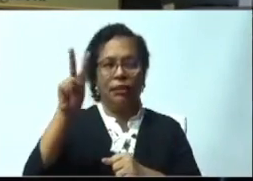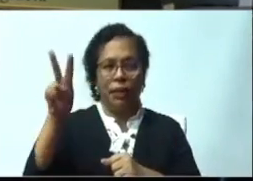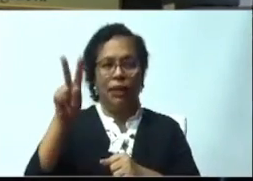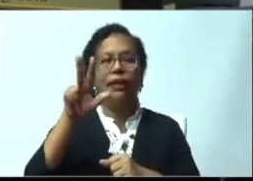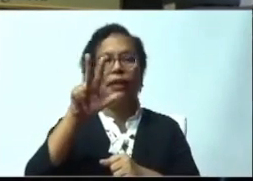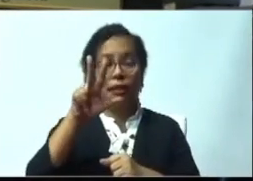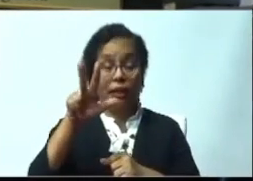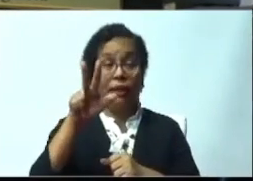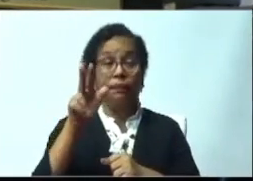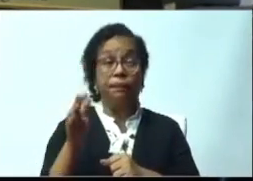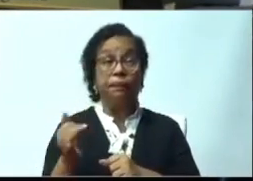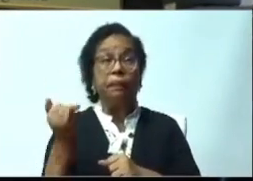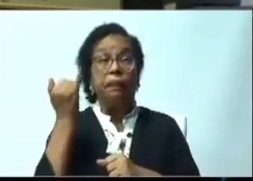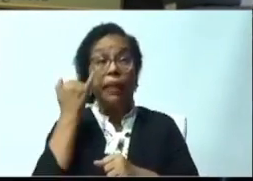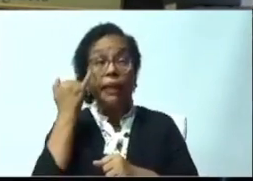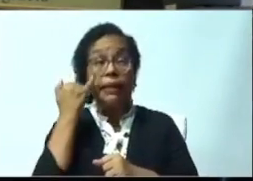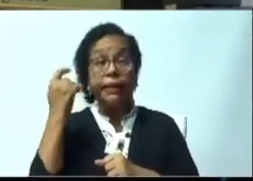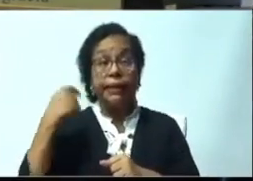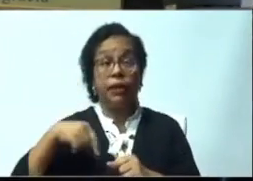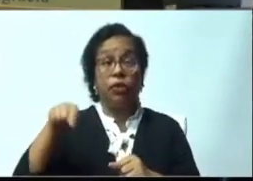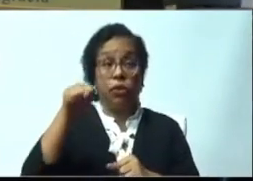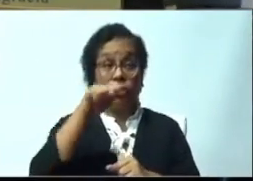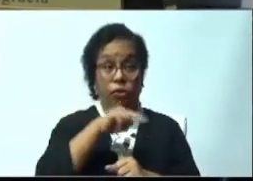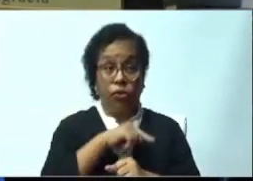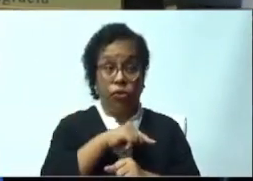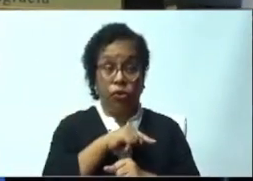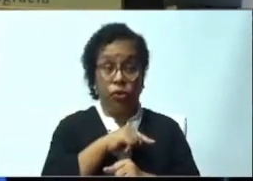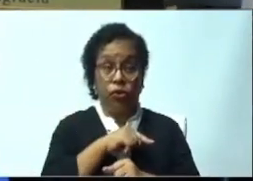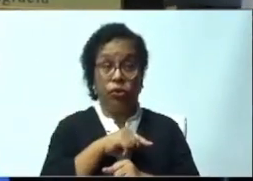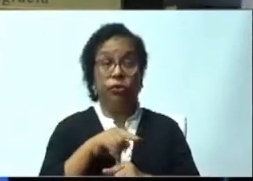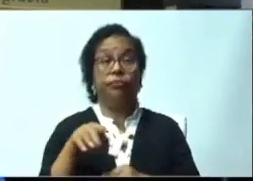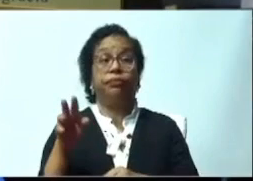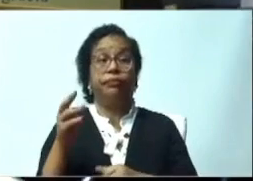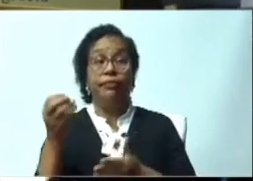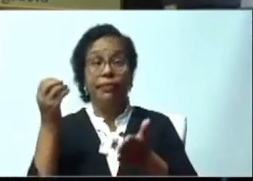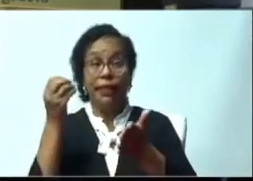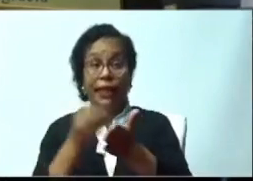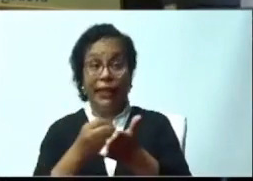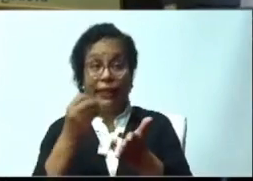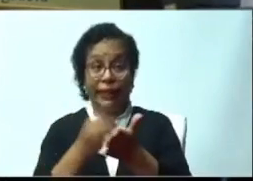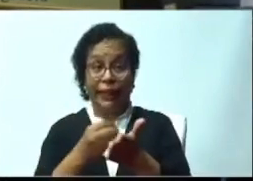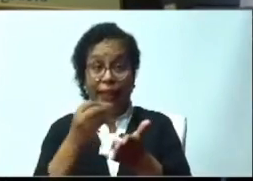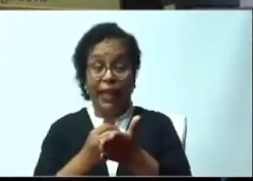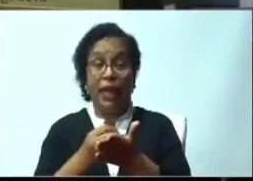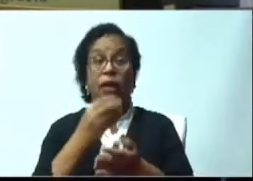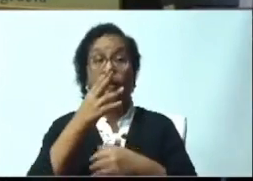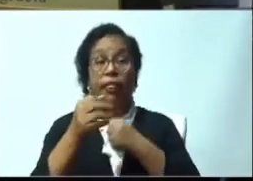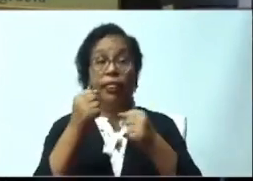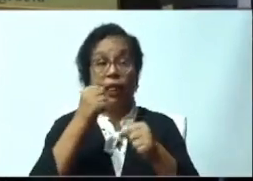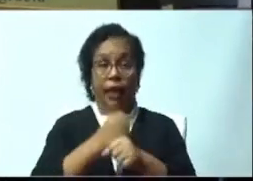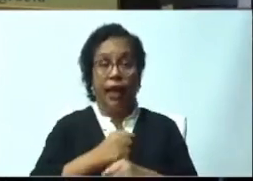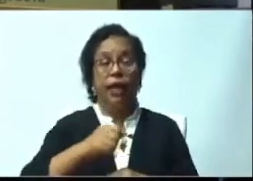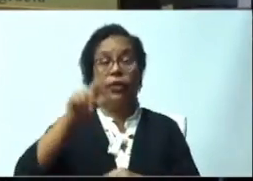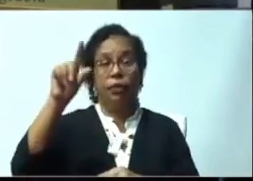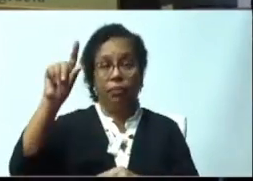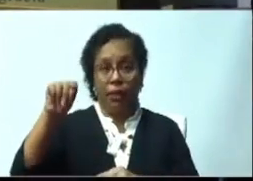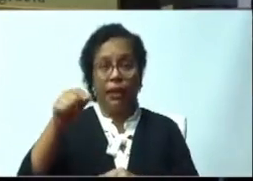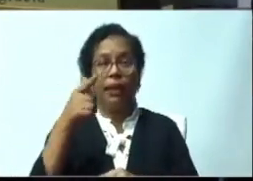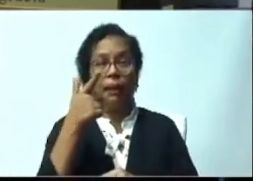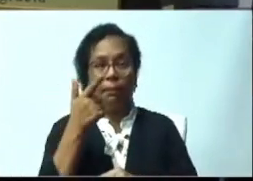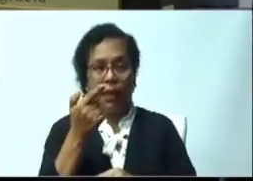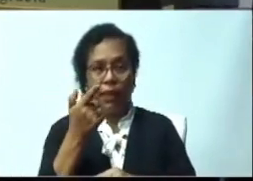en funciones, sumamos los ingresos del año 2021, el presupuesto